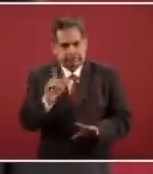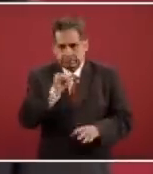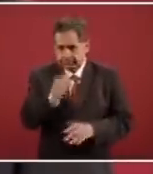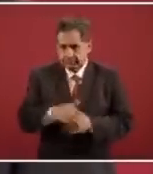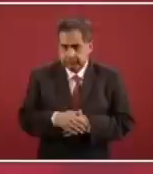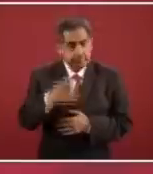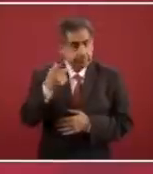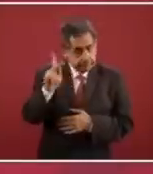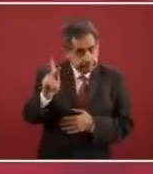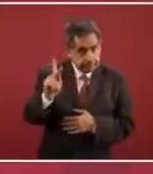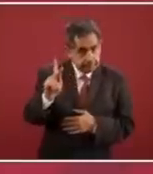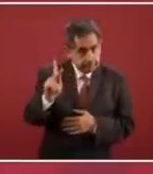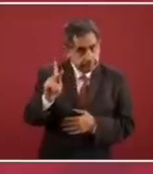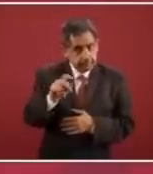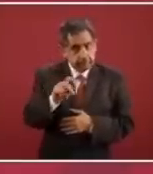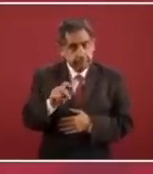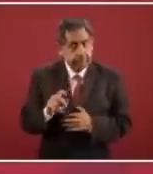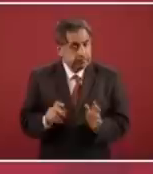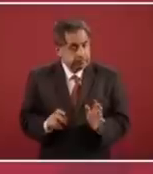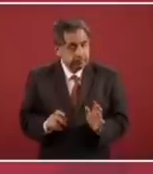Sin embargo,